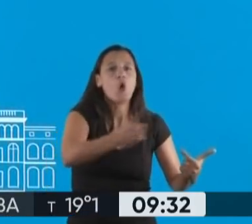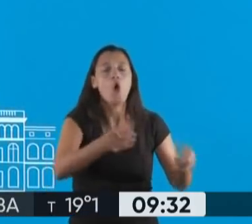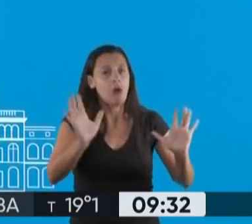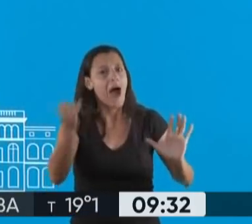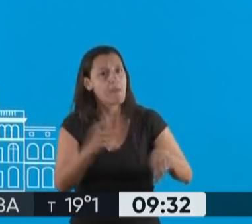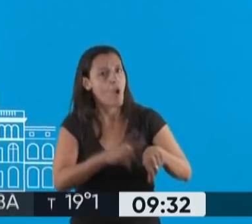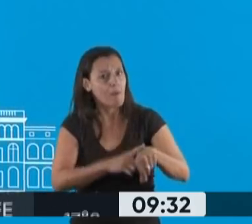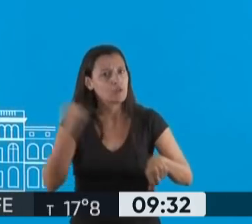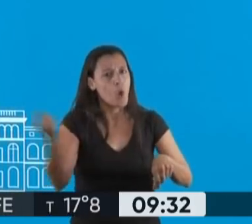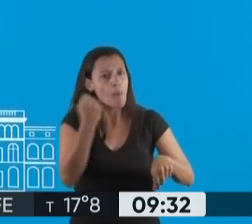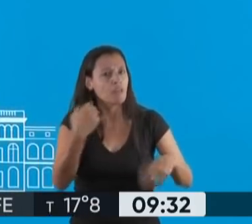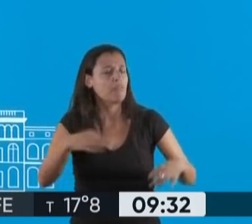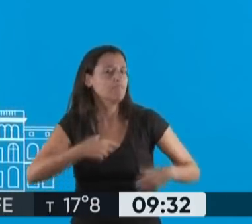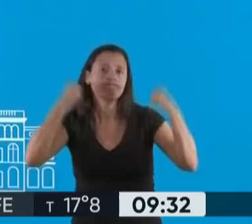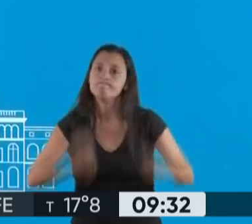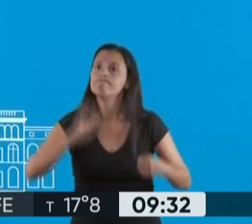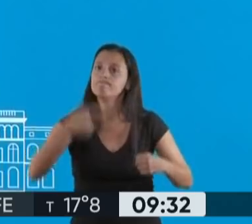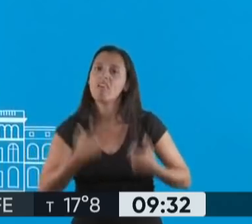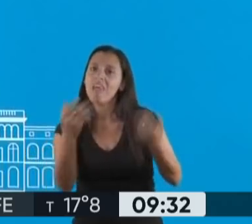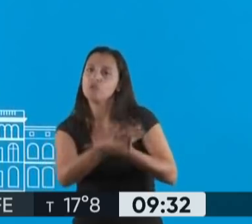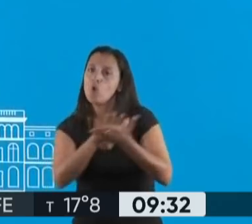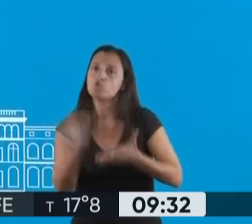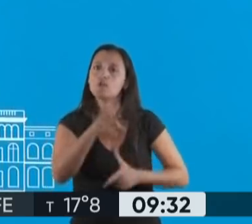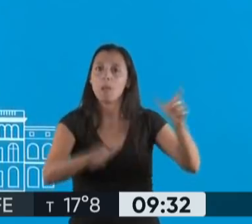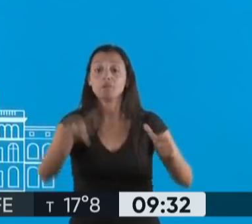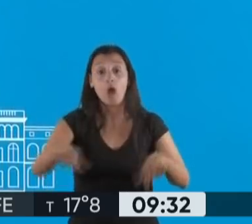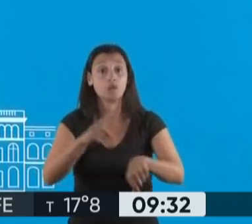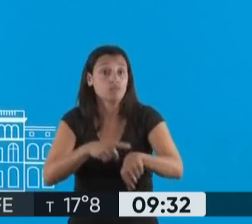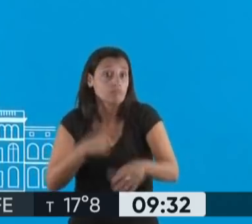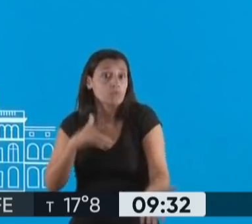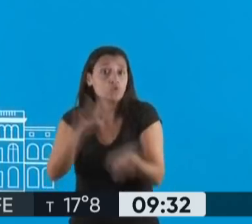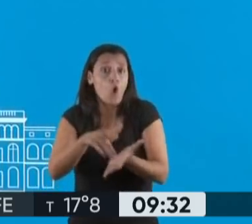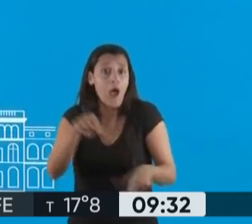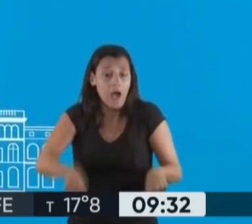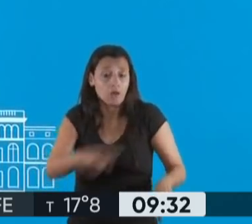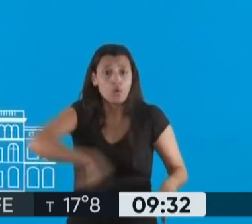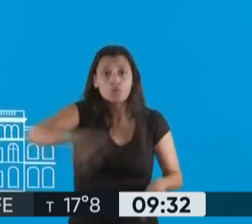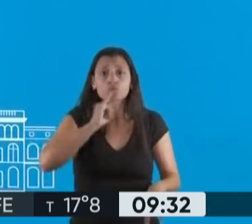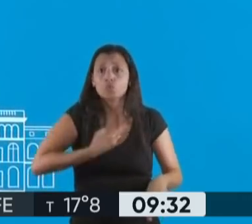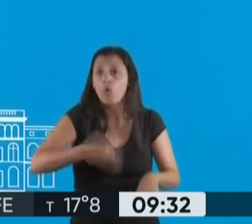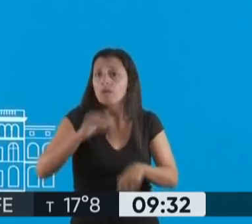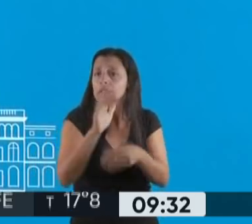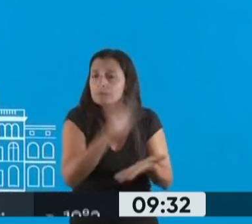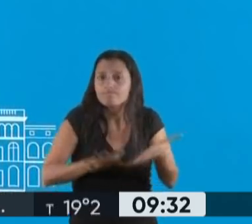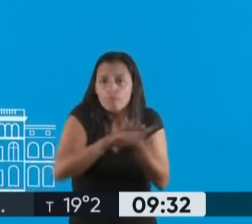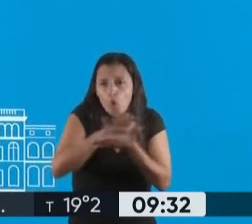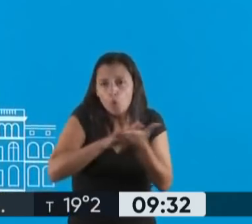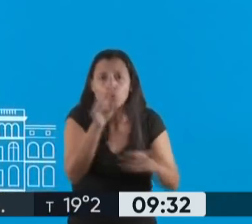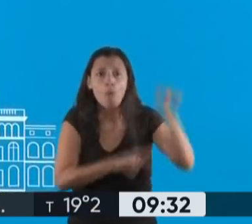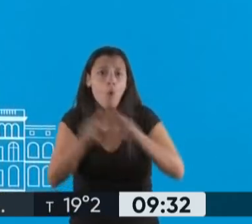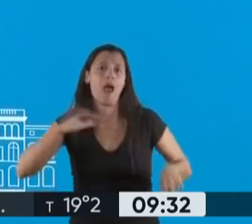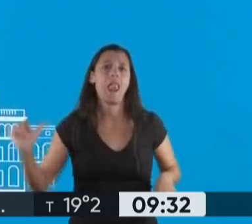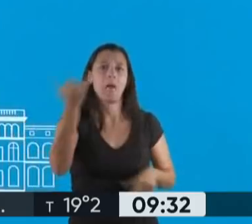momentos en los que uno tiene que dar las soluciones. Este momento es nuestro momento para dar una solución y esta es la solución que entendemos es la mejor que estamos